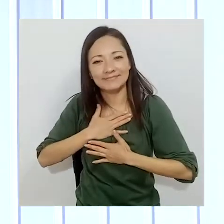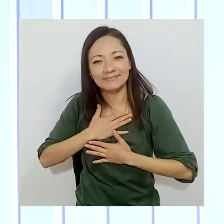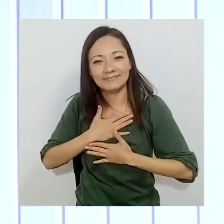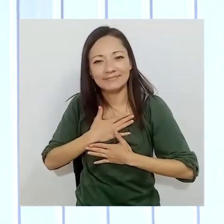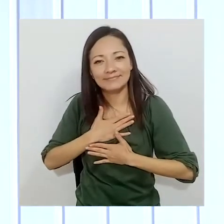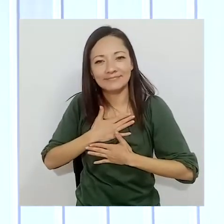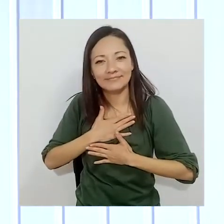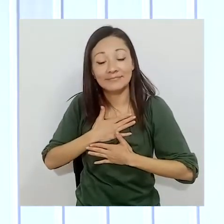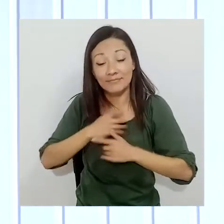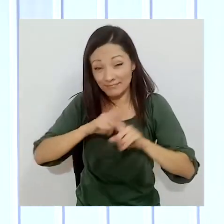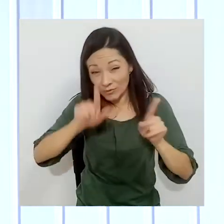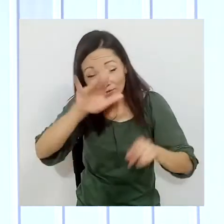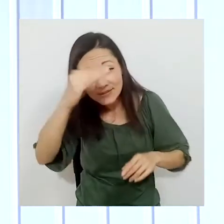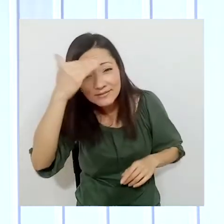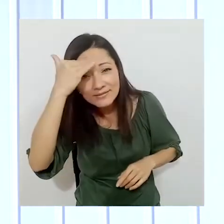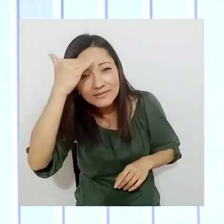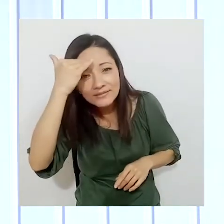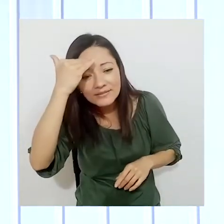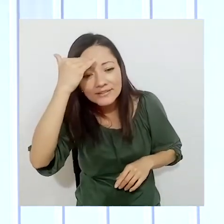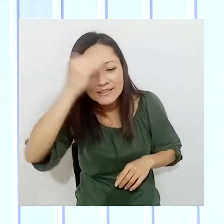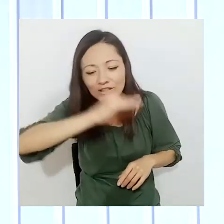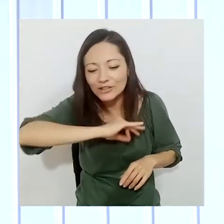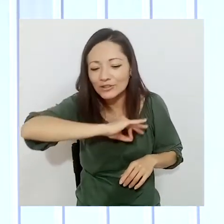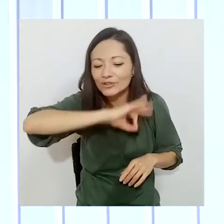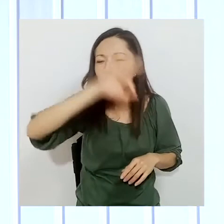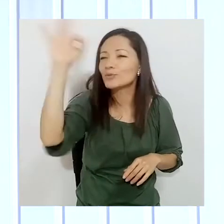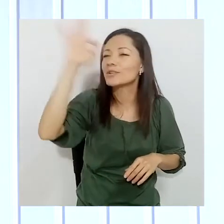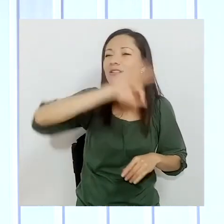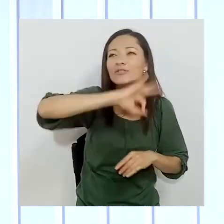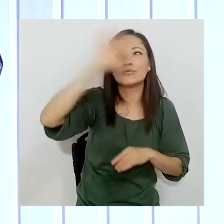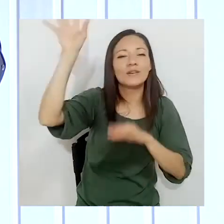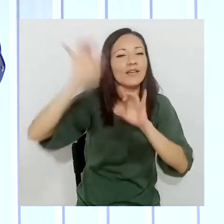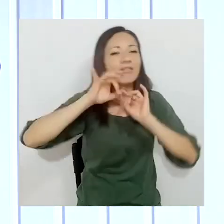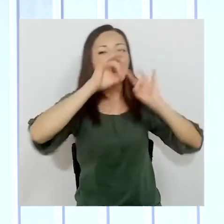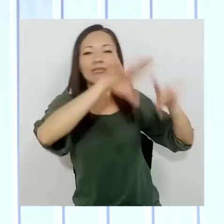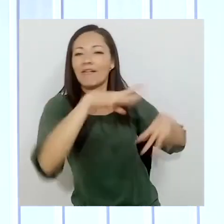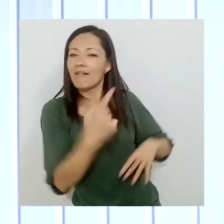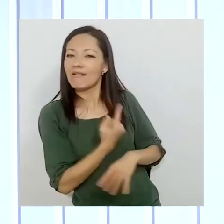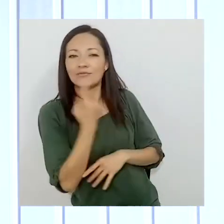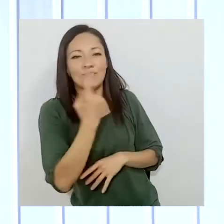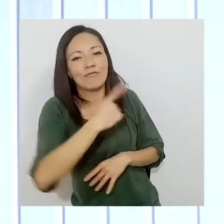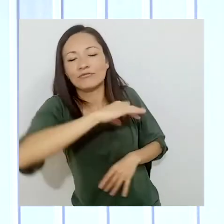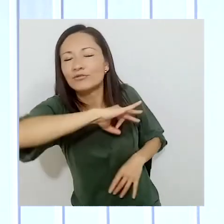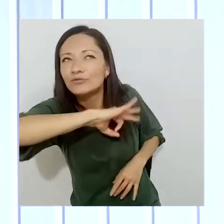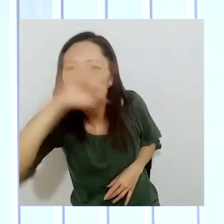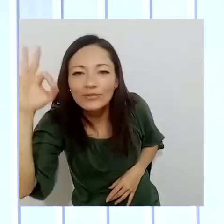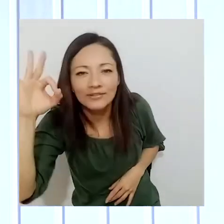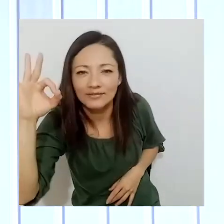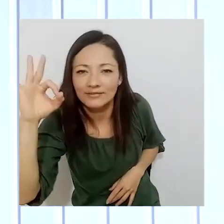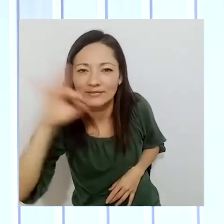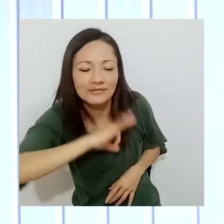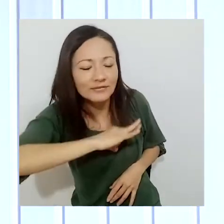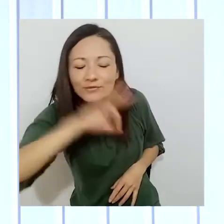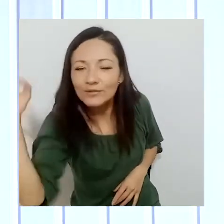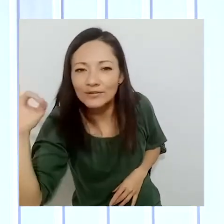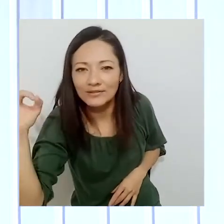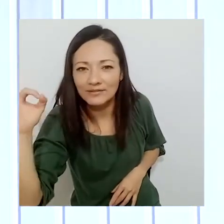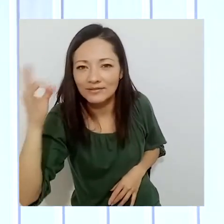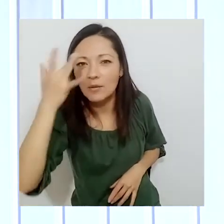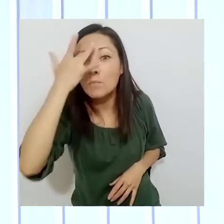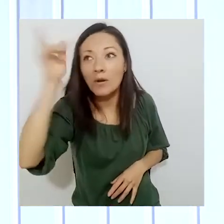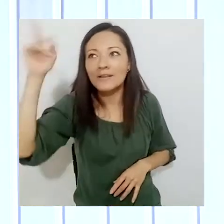Pero ¿sabe qué? Nunca nos va a dejar. Nunca. Porque lo